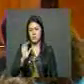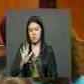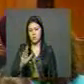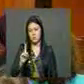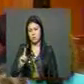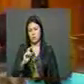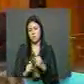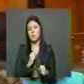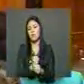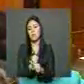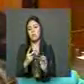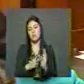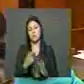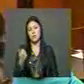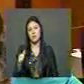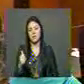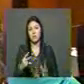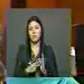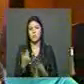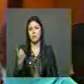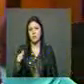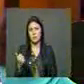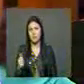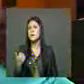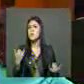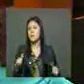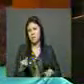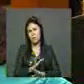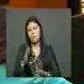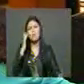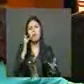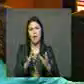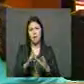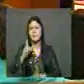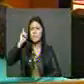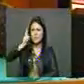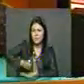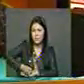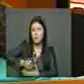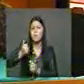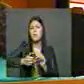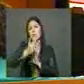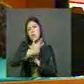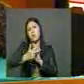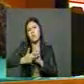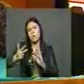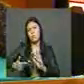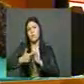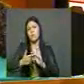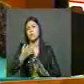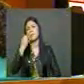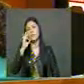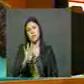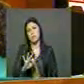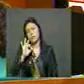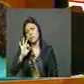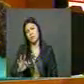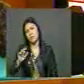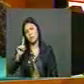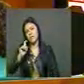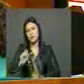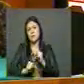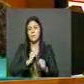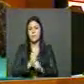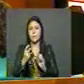051 del año 2010, respecto de la sentencia de constitucionalidad 336 del